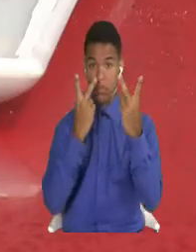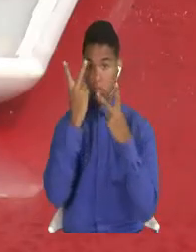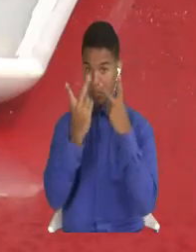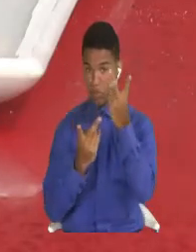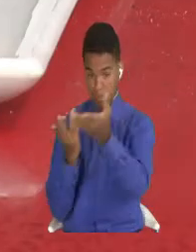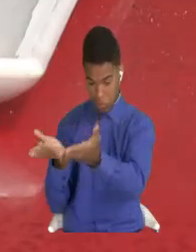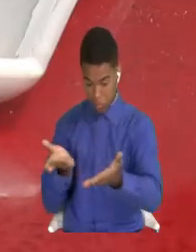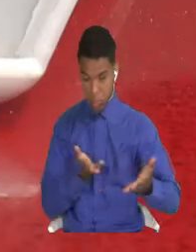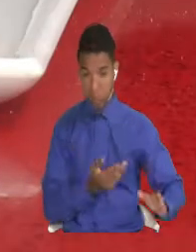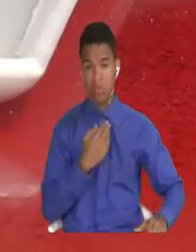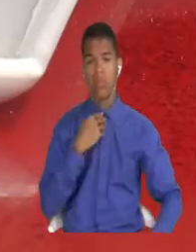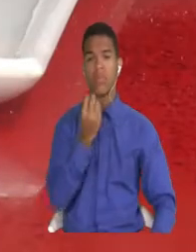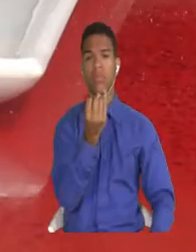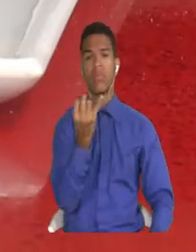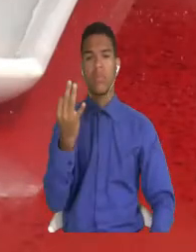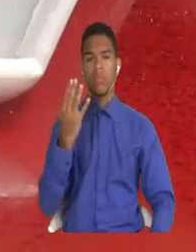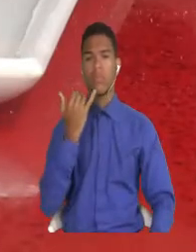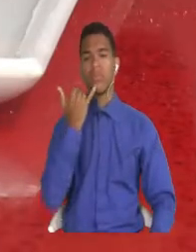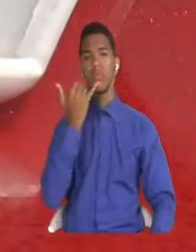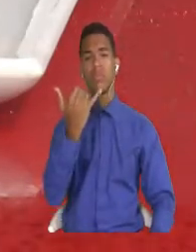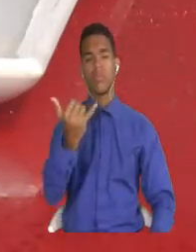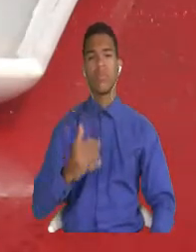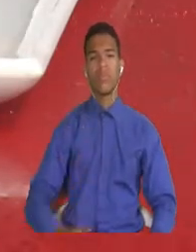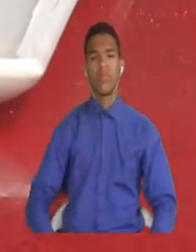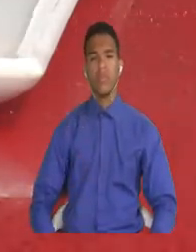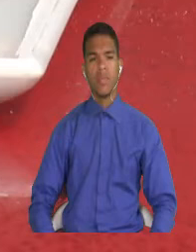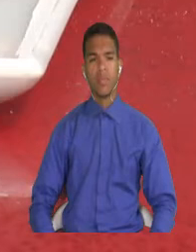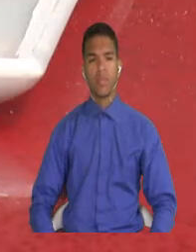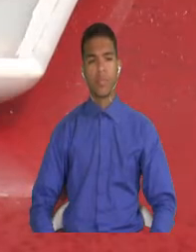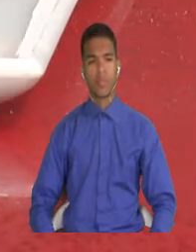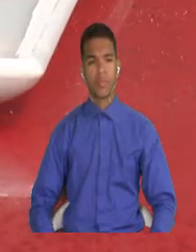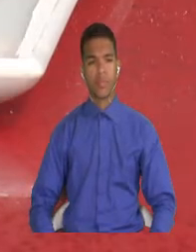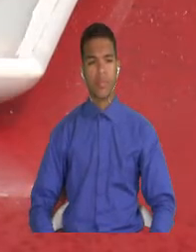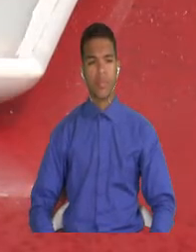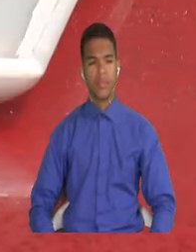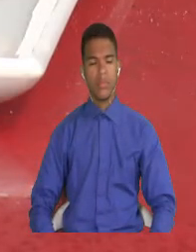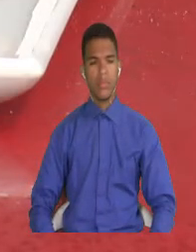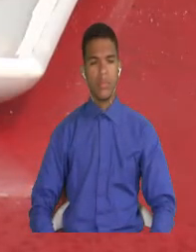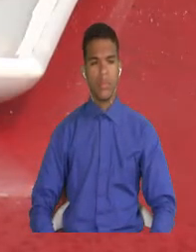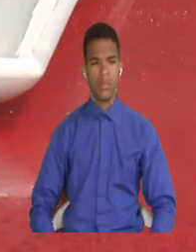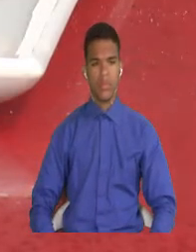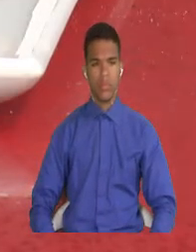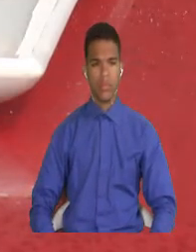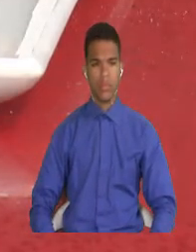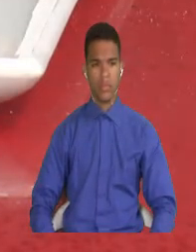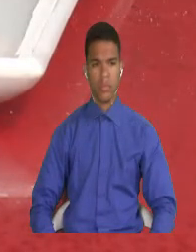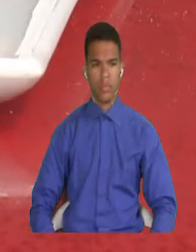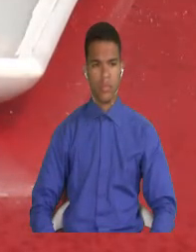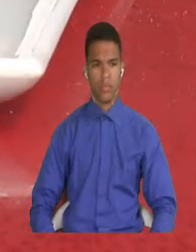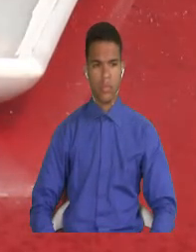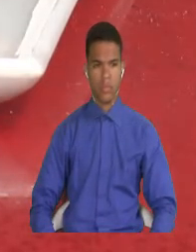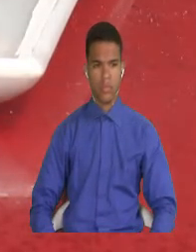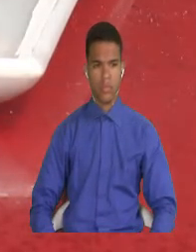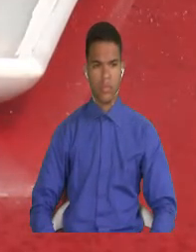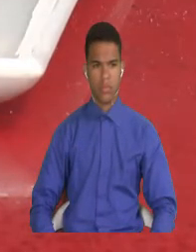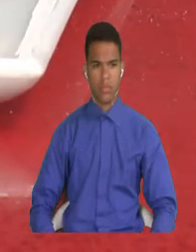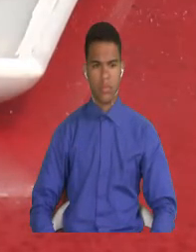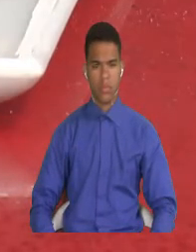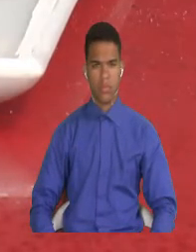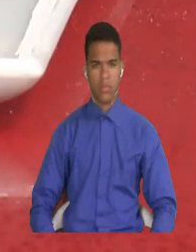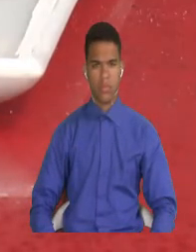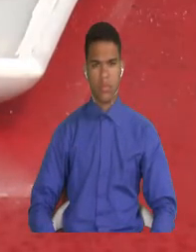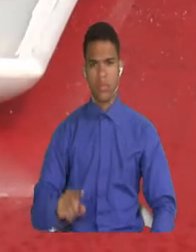recordar de pronto el número telefónico. ¿Sí? Para quienes pronto deciden hacer un domicilio, ¿no? Sí, claro, mi Roche. Entonces, podrían llamar, digamos, al